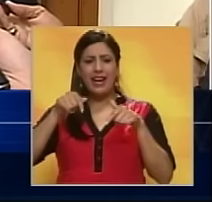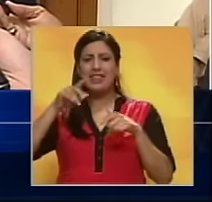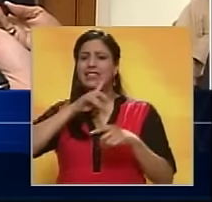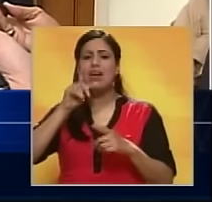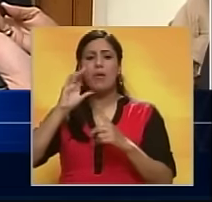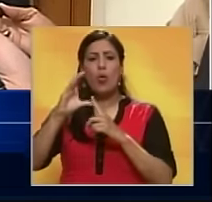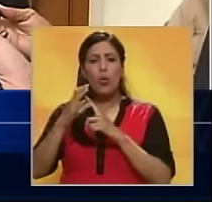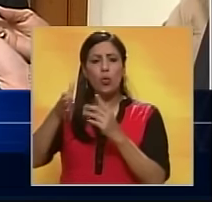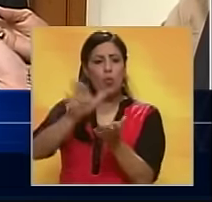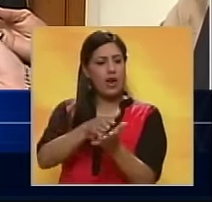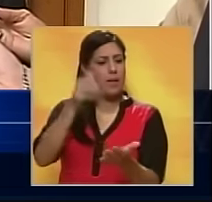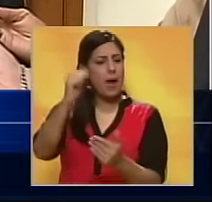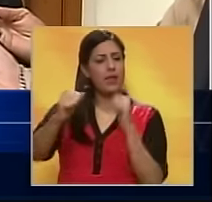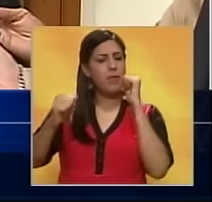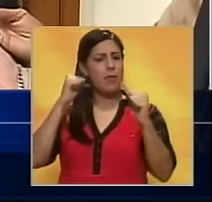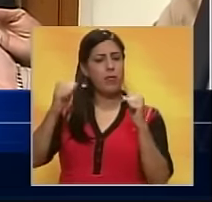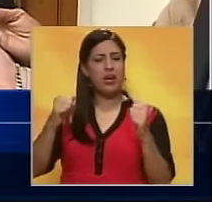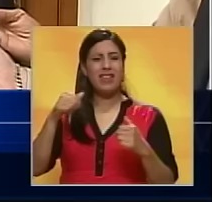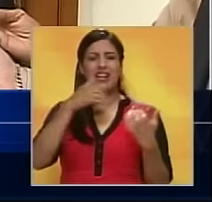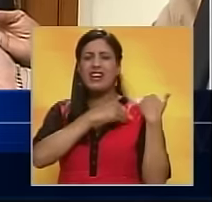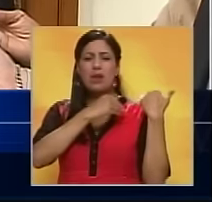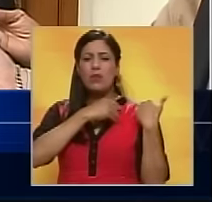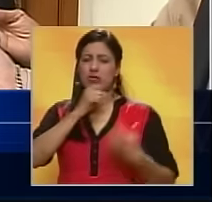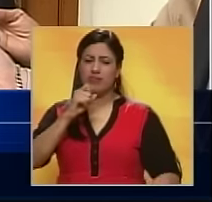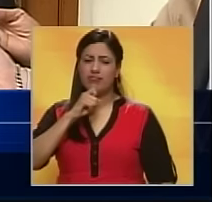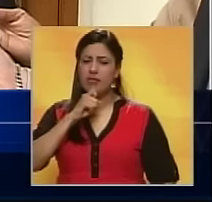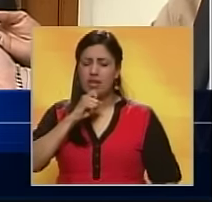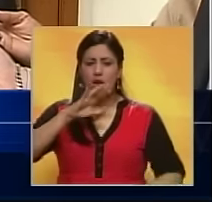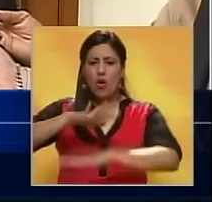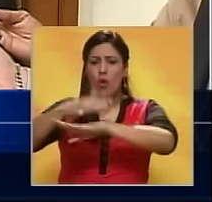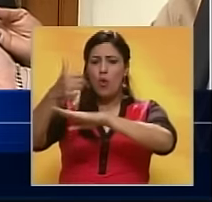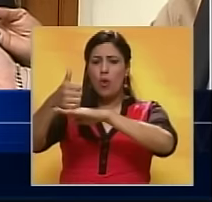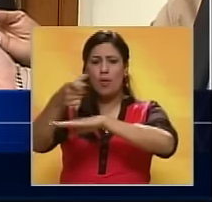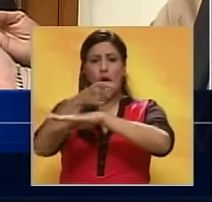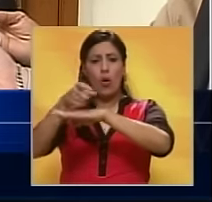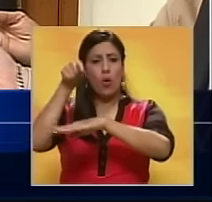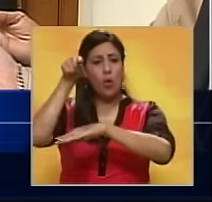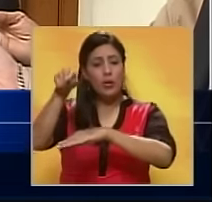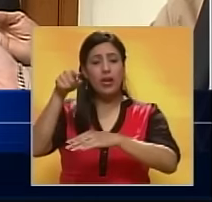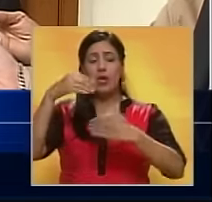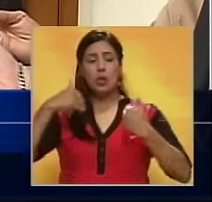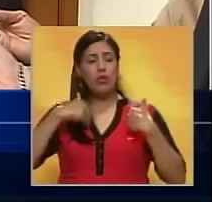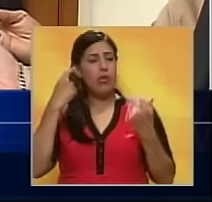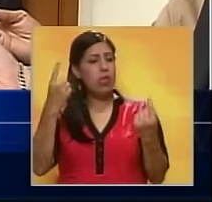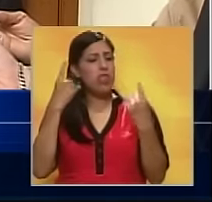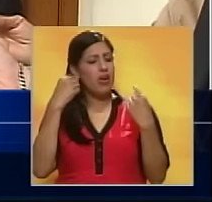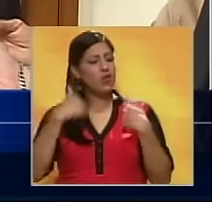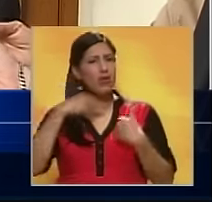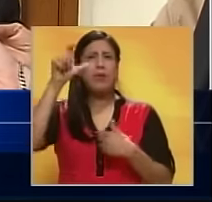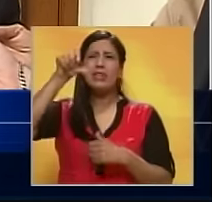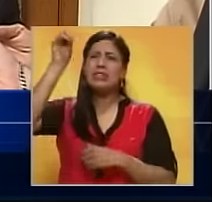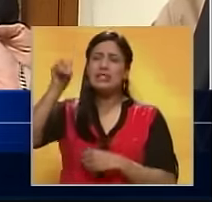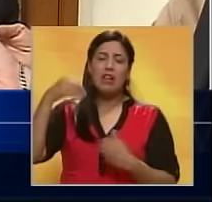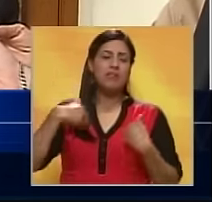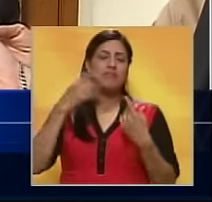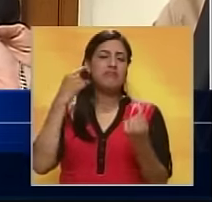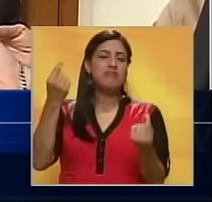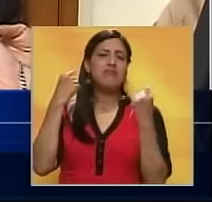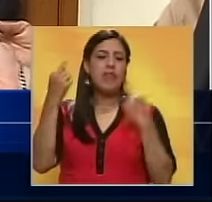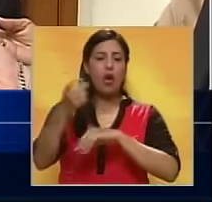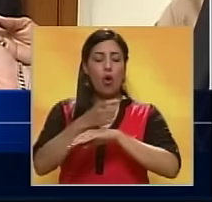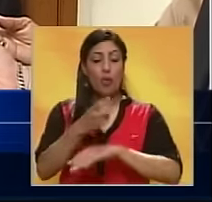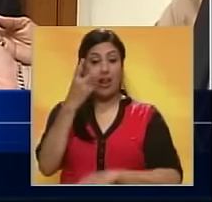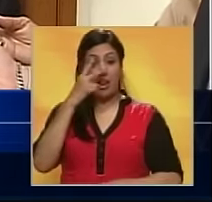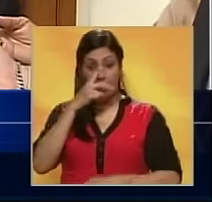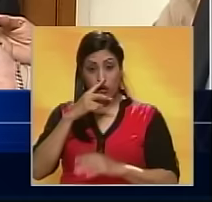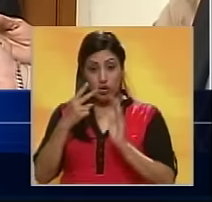una cultura de la muerte. Y eso es responsabilidad de un gobierno indolente ante el sufrimiento de los venezolanos. 2016